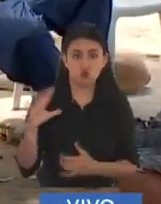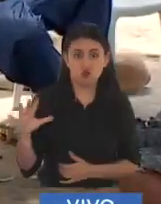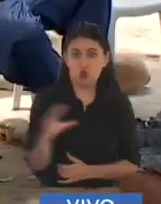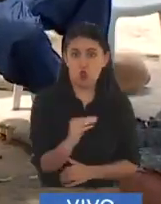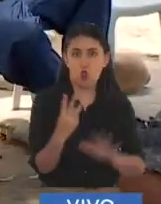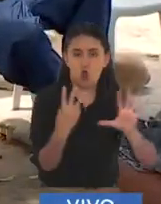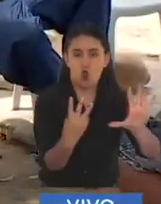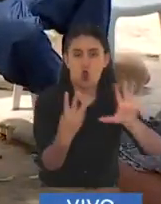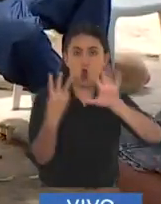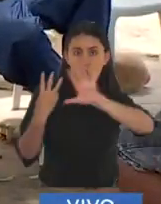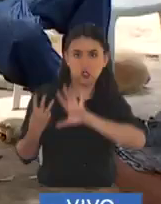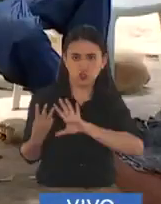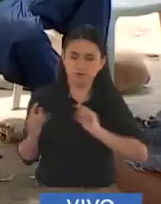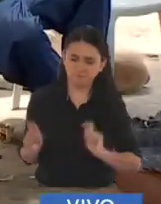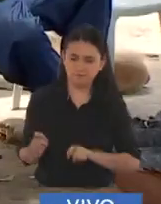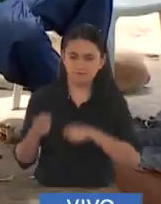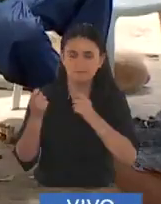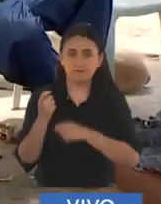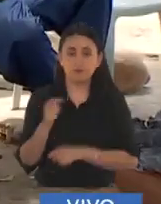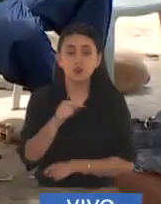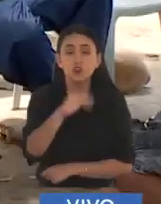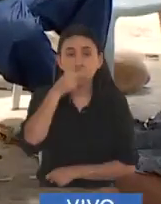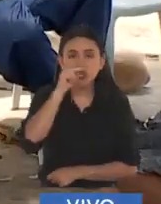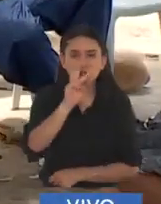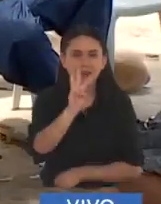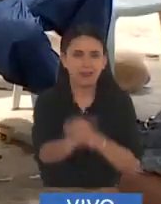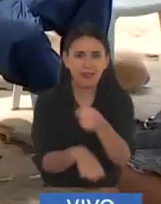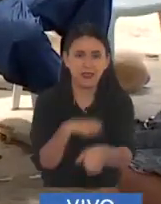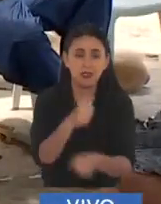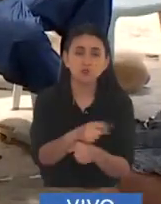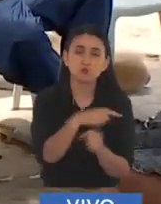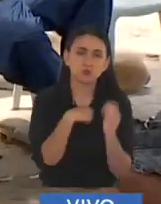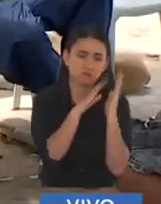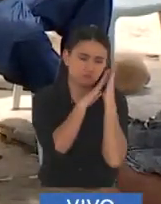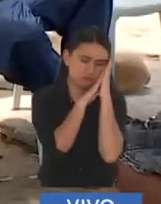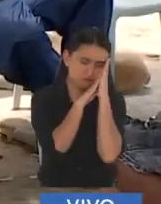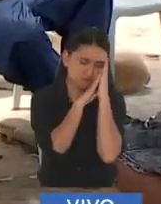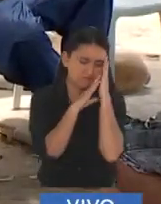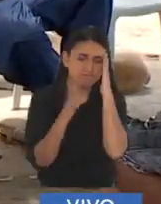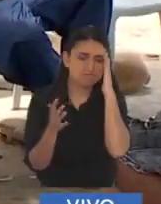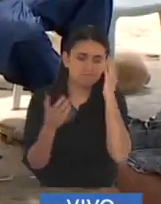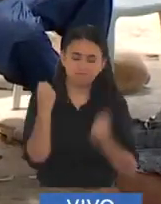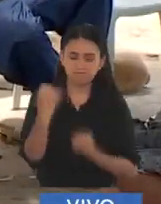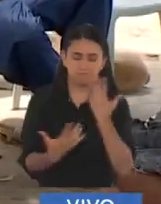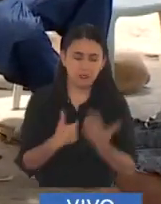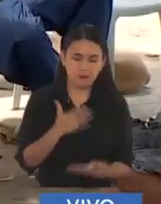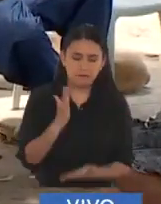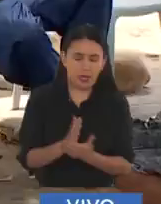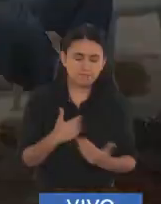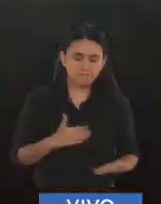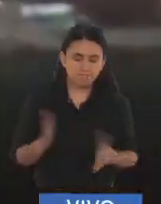salir. Desafortunadamente, el menor que perdió la vida permanecía dormido y no pudo escapar de la emergencia.